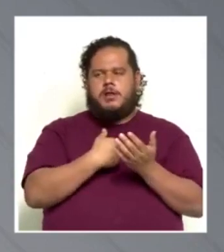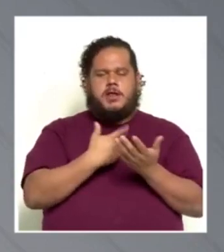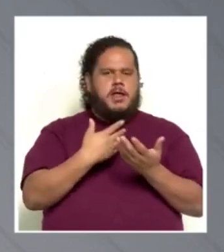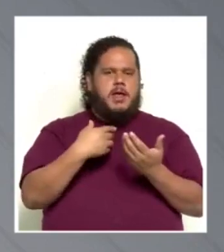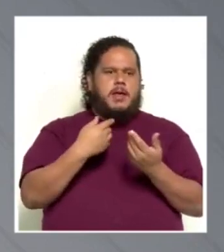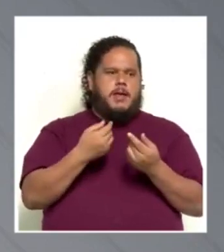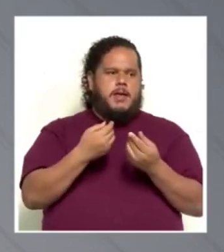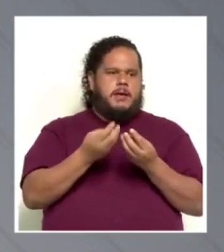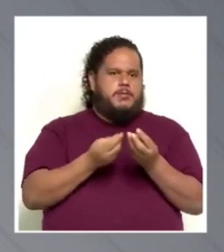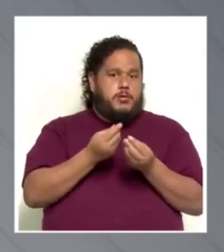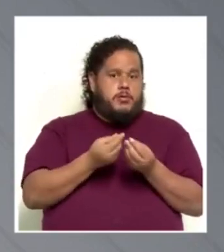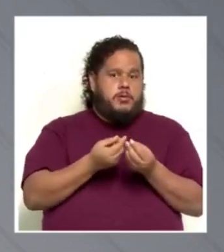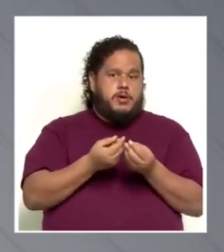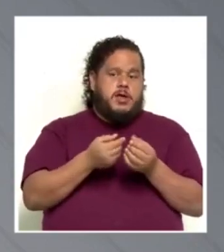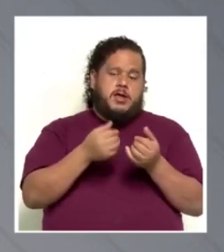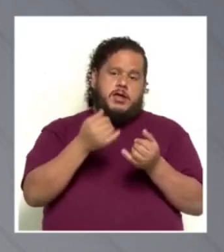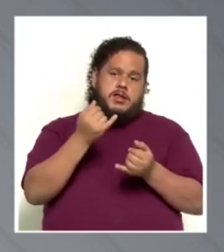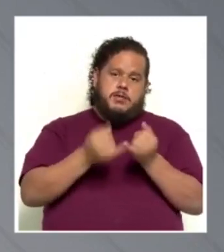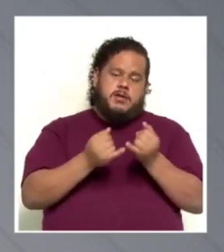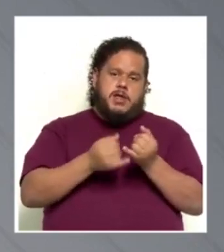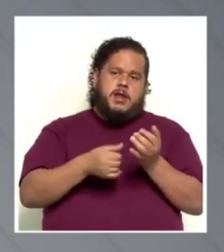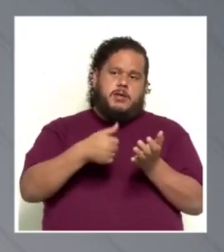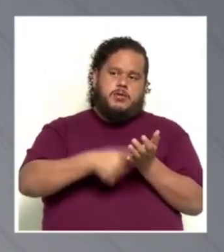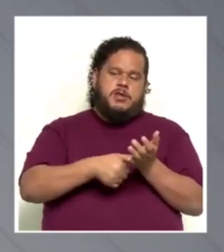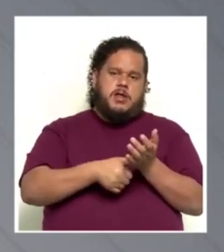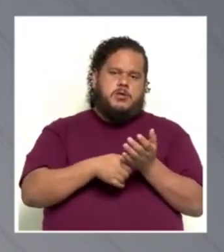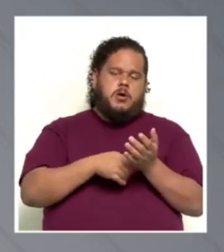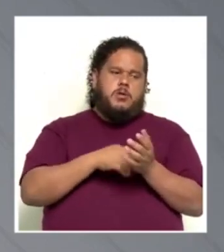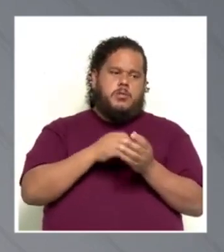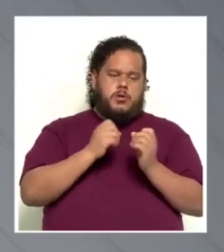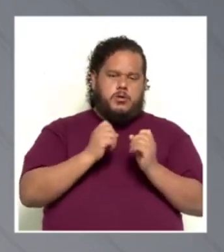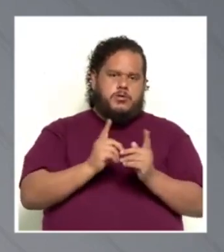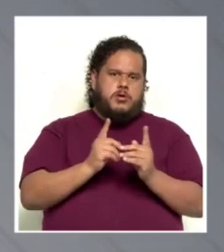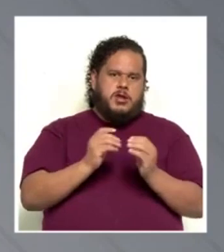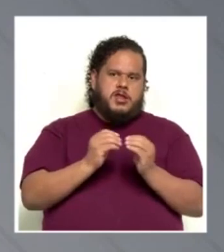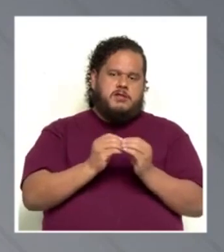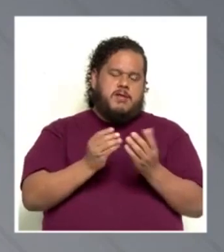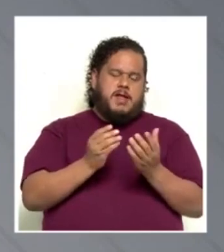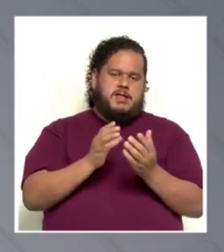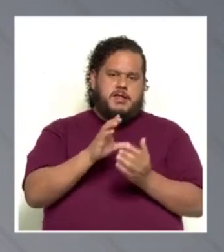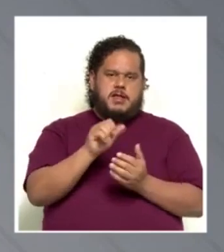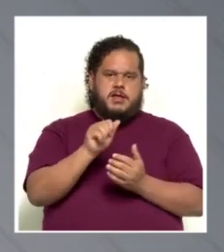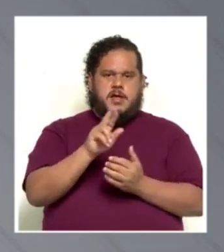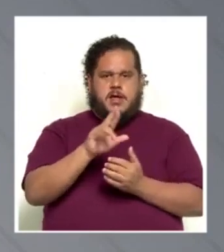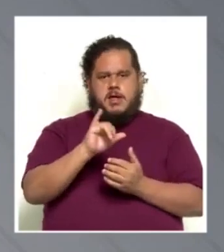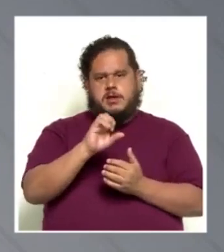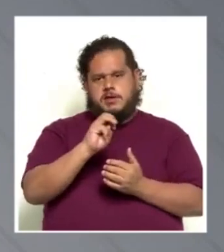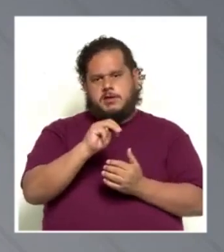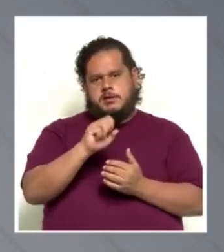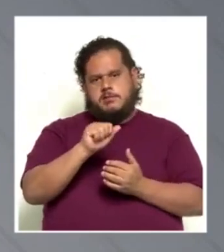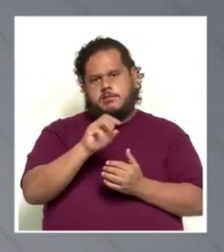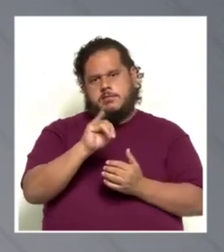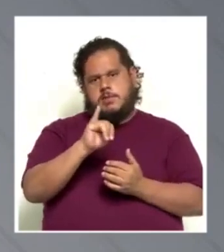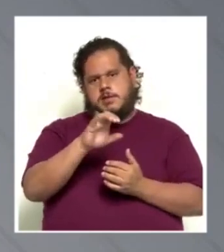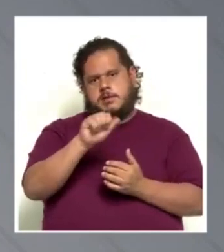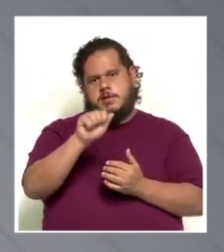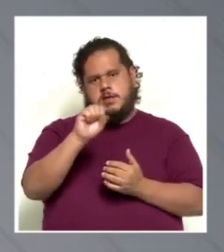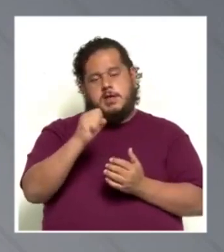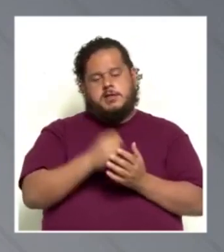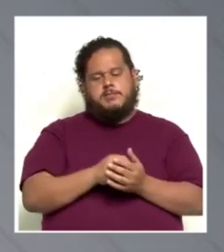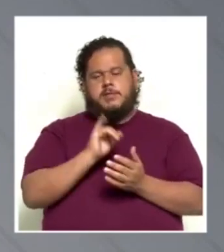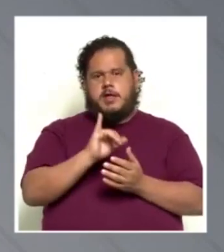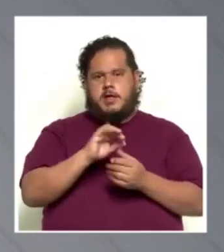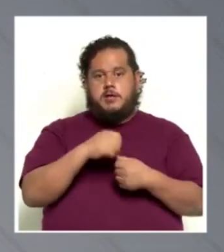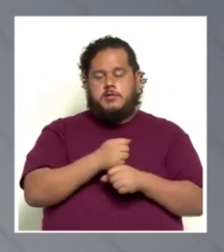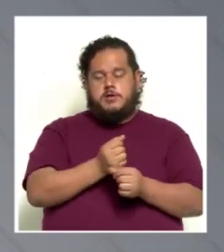terminaran votando por opciones un poco más carismáticas, por llamarlo de alguna forma, ¿verdad? Y eso